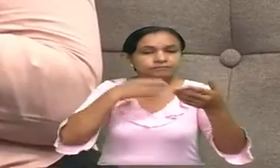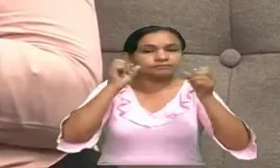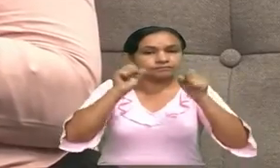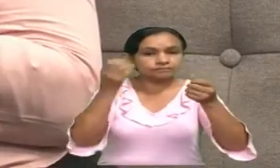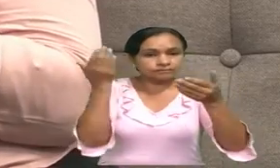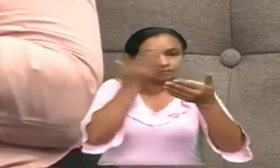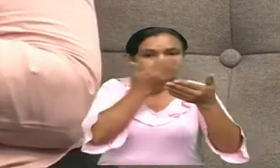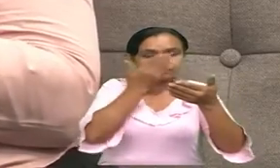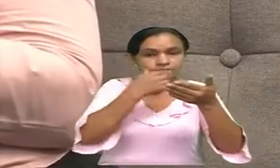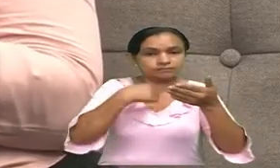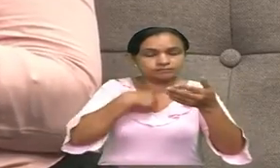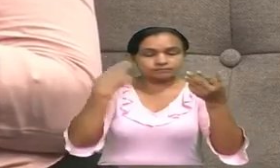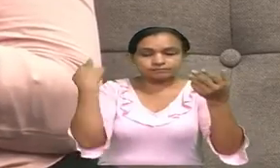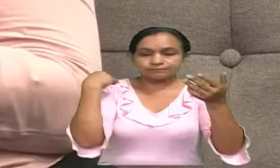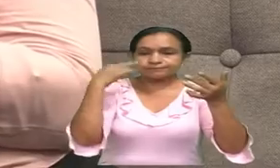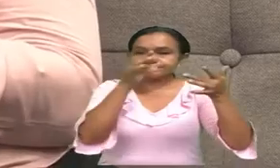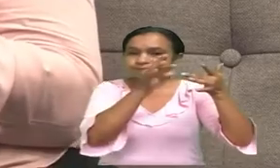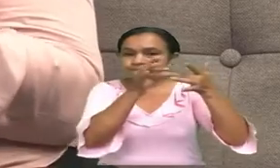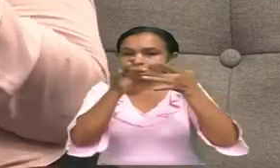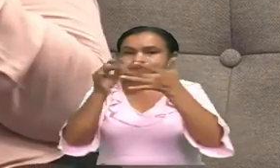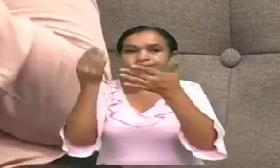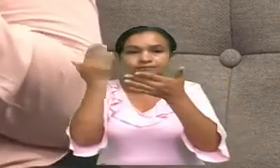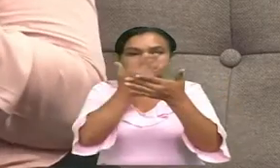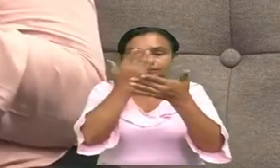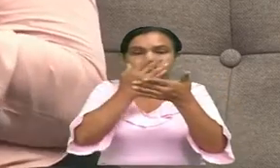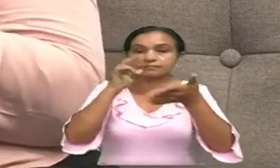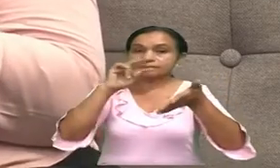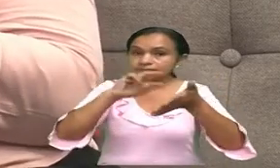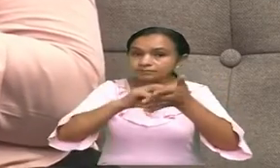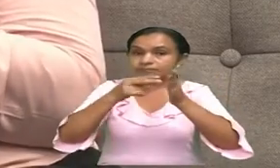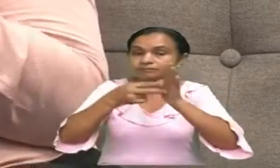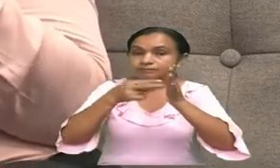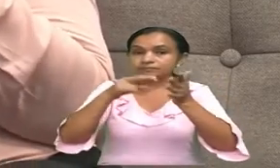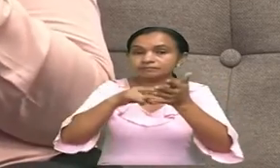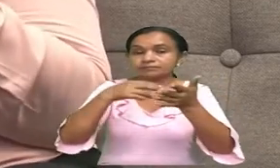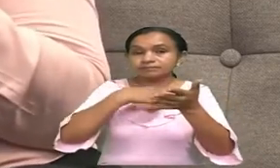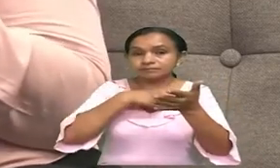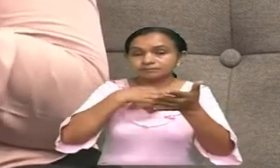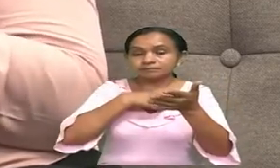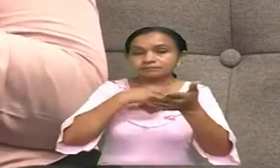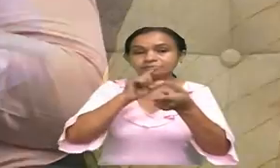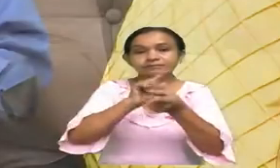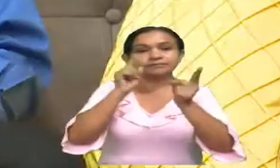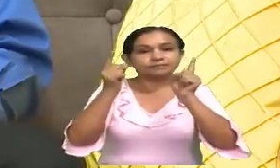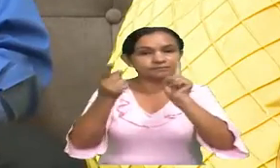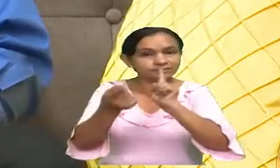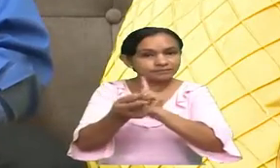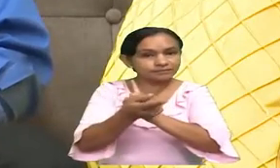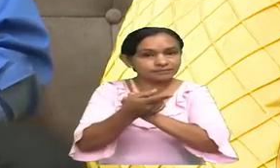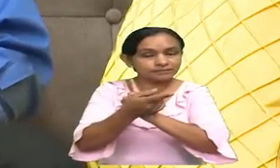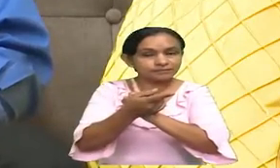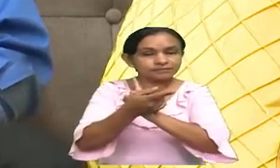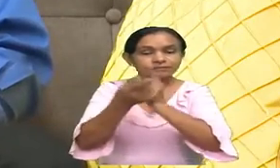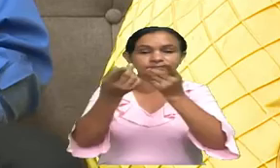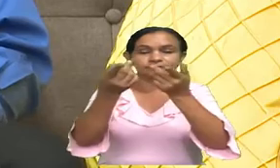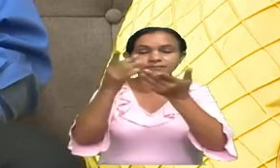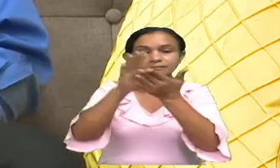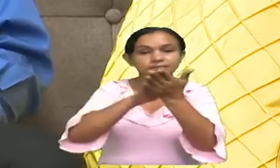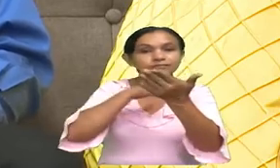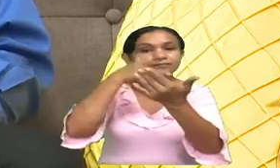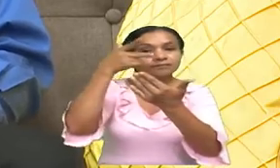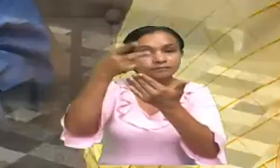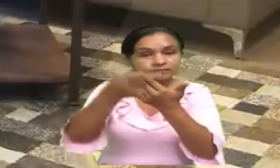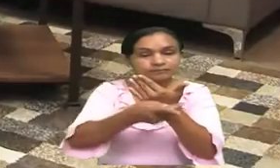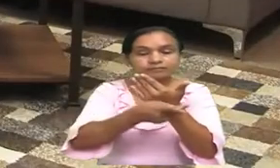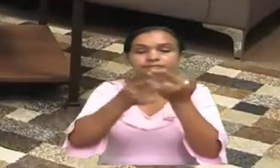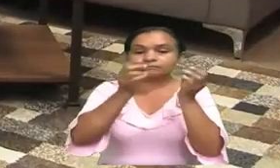que tiene el profesional. Entonces eso implica también para nosotros hacer transformaciones en curriculares. Claro. Y estamos